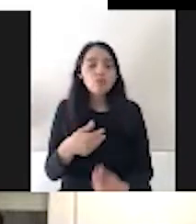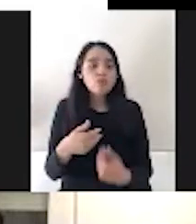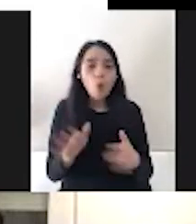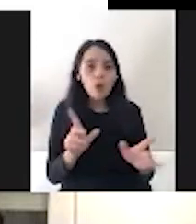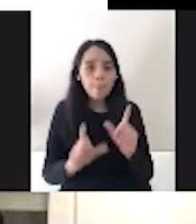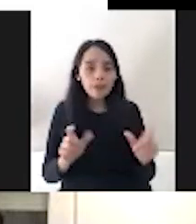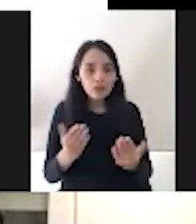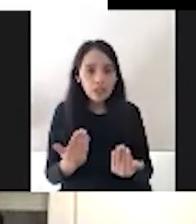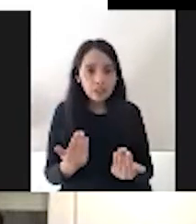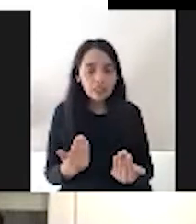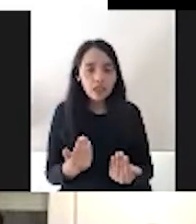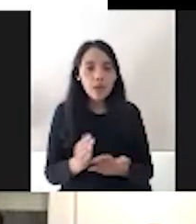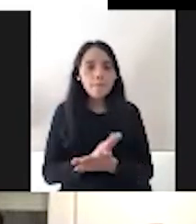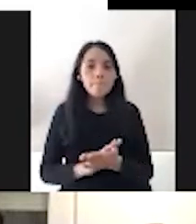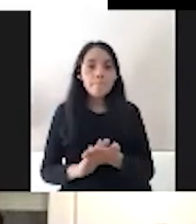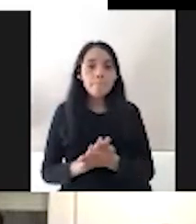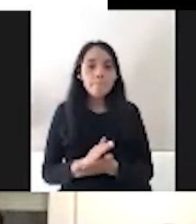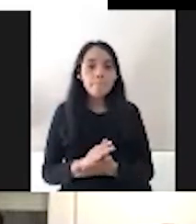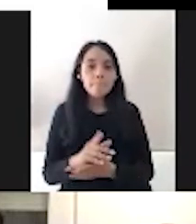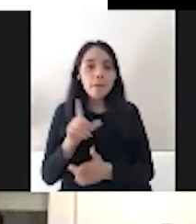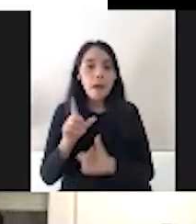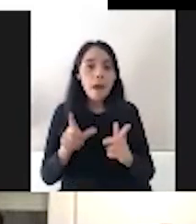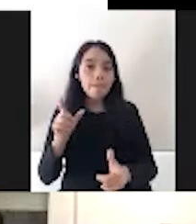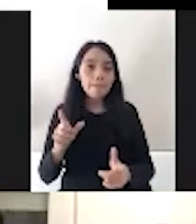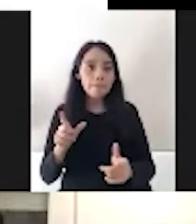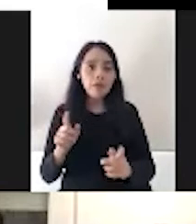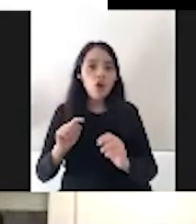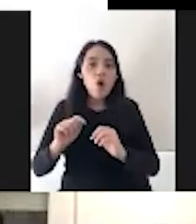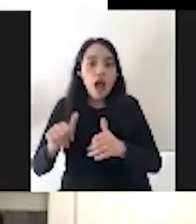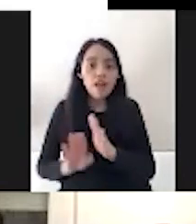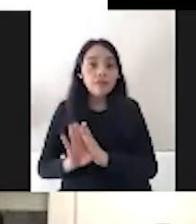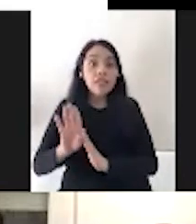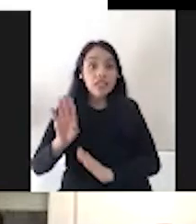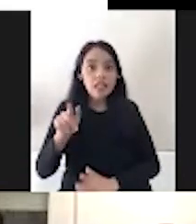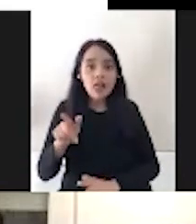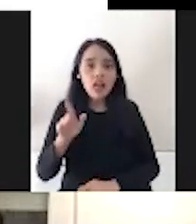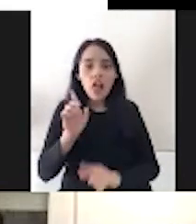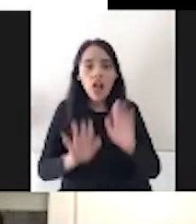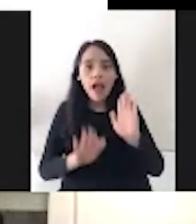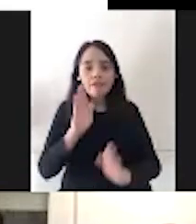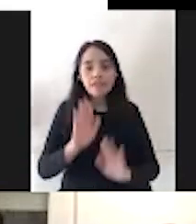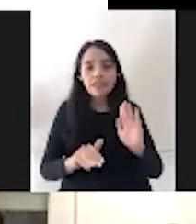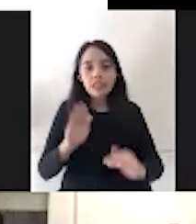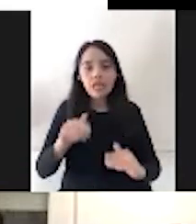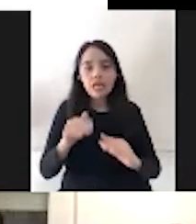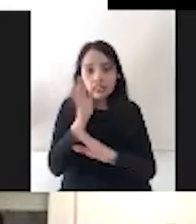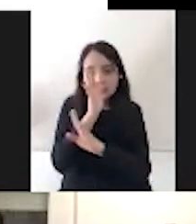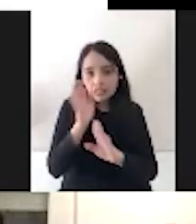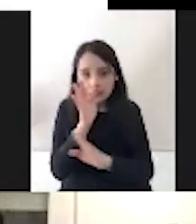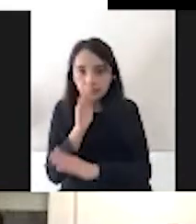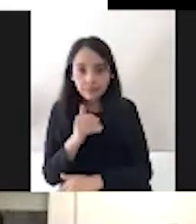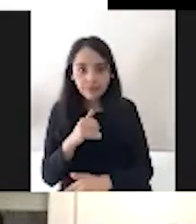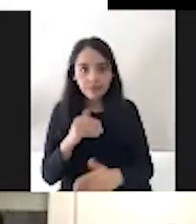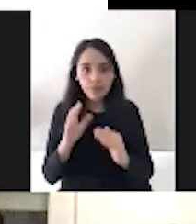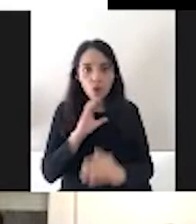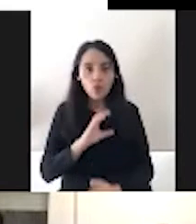por ejemplo, para las personas con altas capacidades, que muchas veces pasan desapercibidos dentro de un grupo de curso. Y este diseño plantea 3